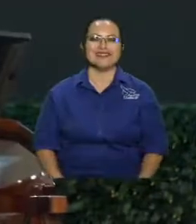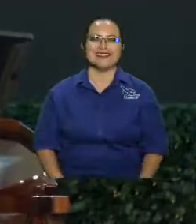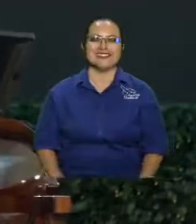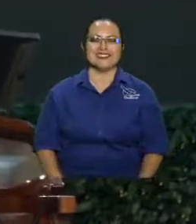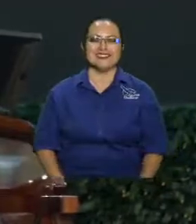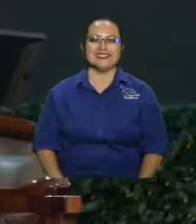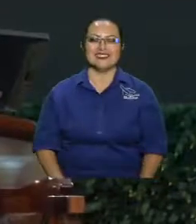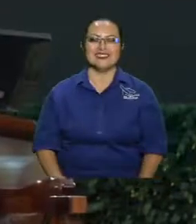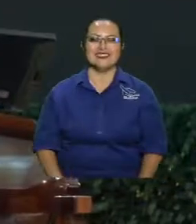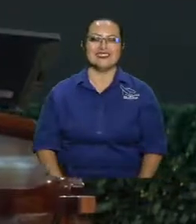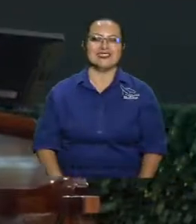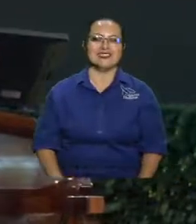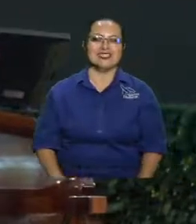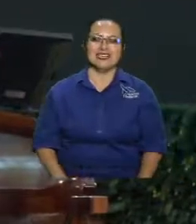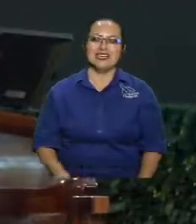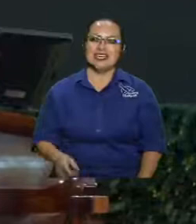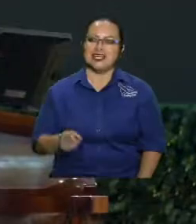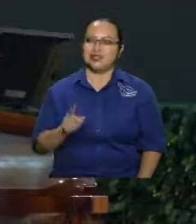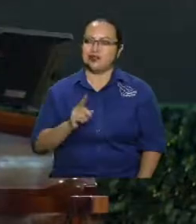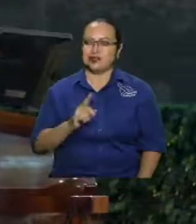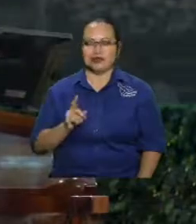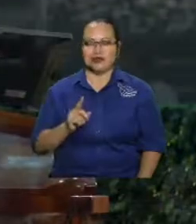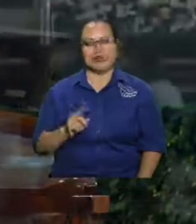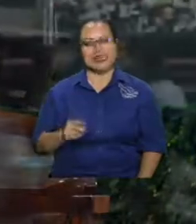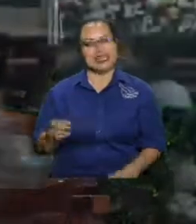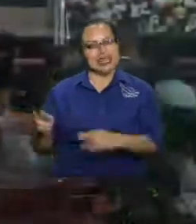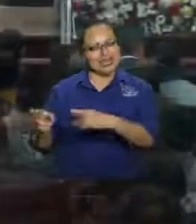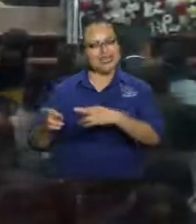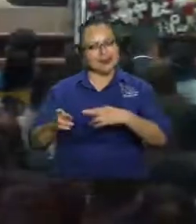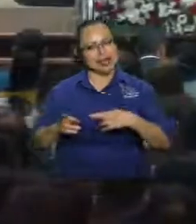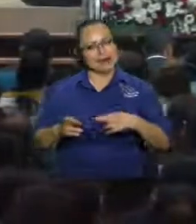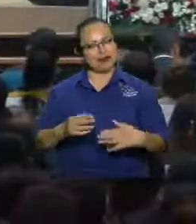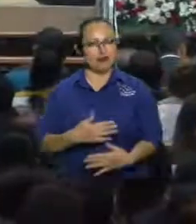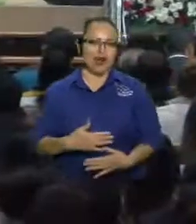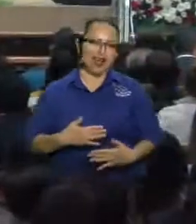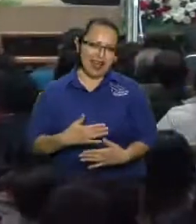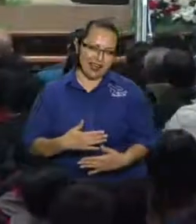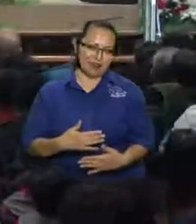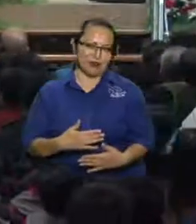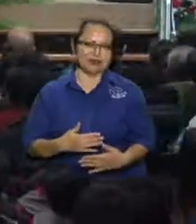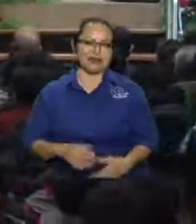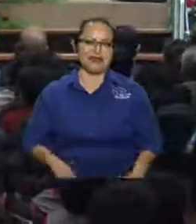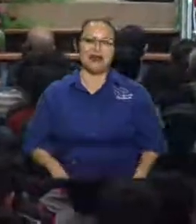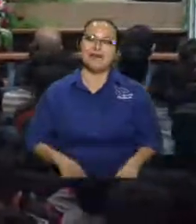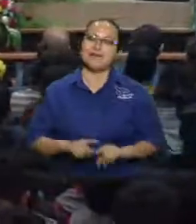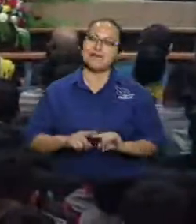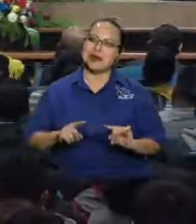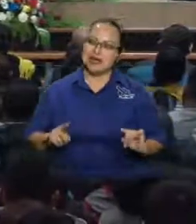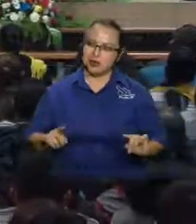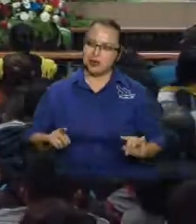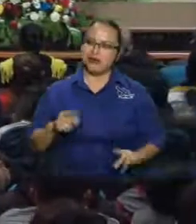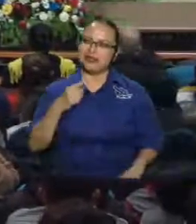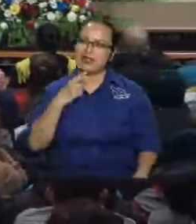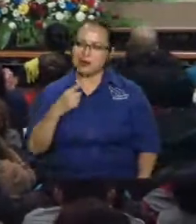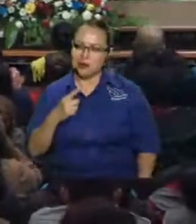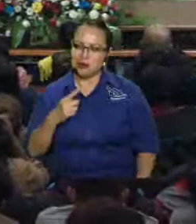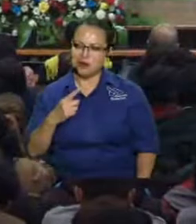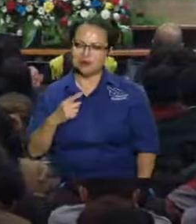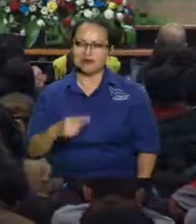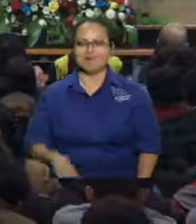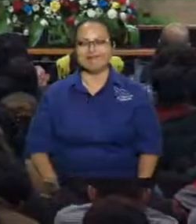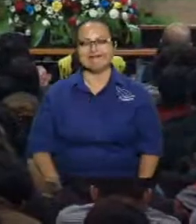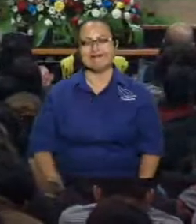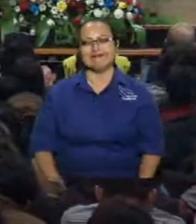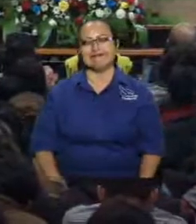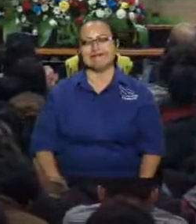hermano, francamente, pero no nos quejábamos, ¿verdad? No nos quejábamos, pero llegamos a la